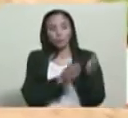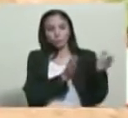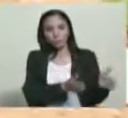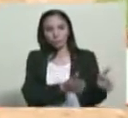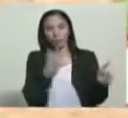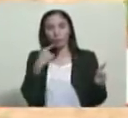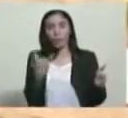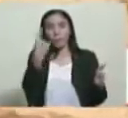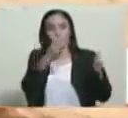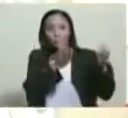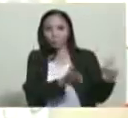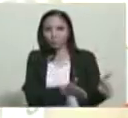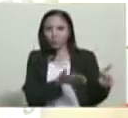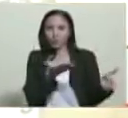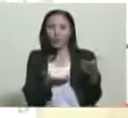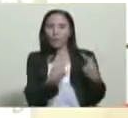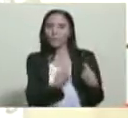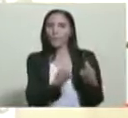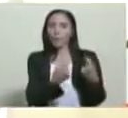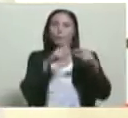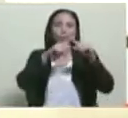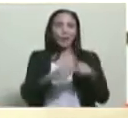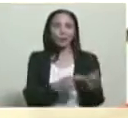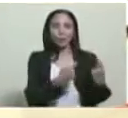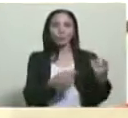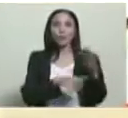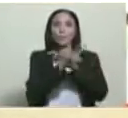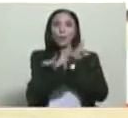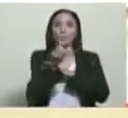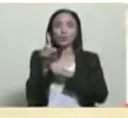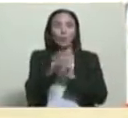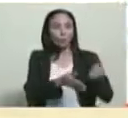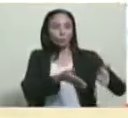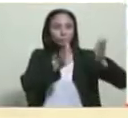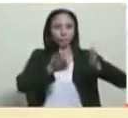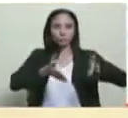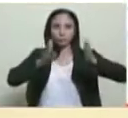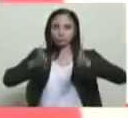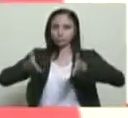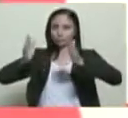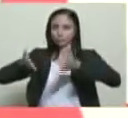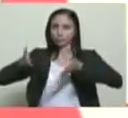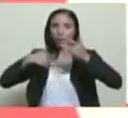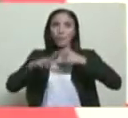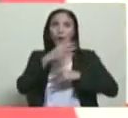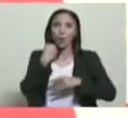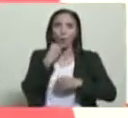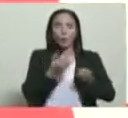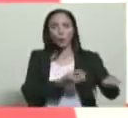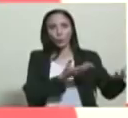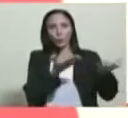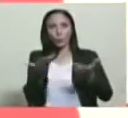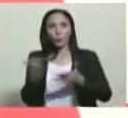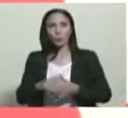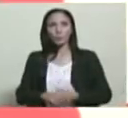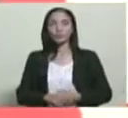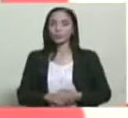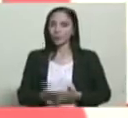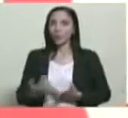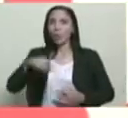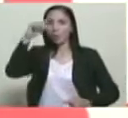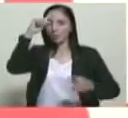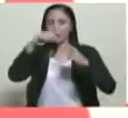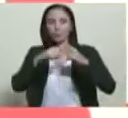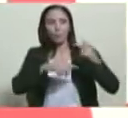primera fase, presidente, estamos entregando alrededor de 21 locales productivos para la juventud que quiere producir, la